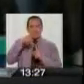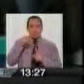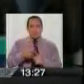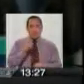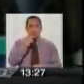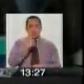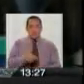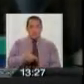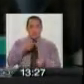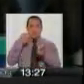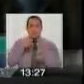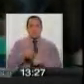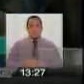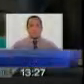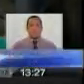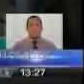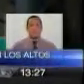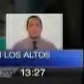solo balazo,